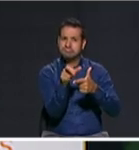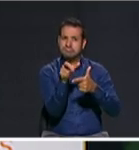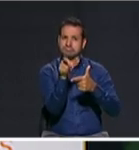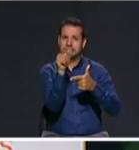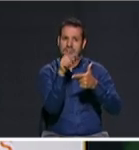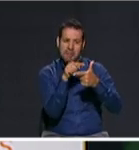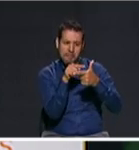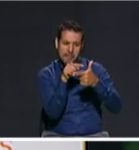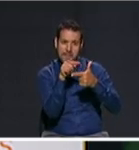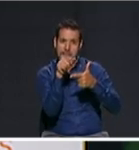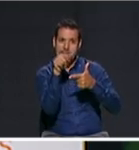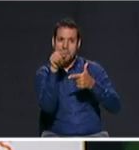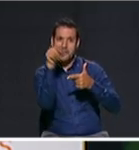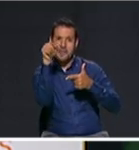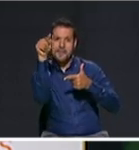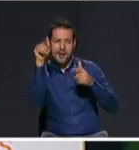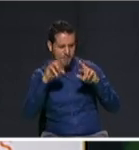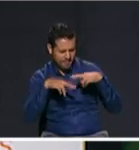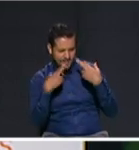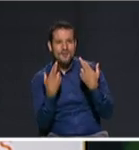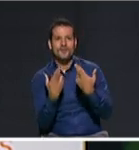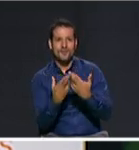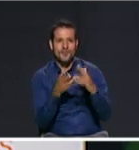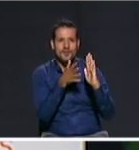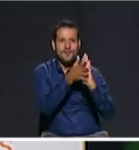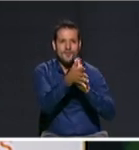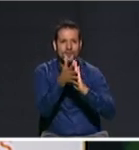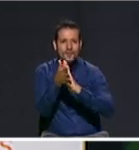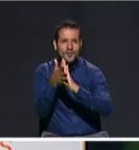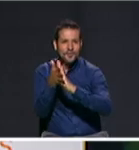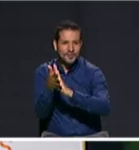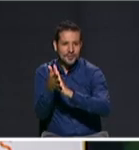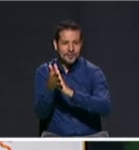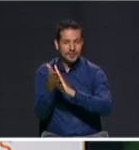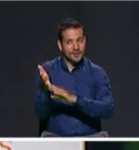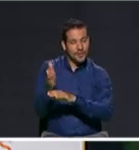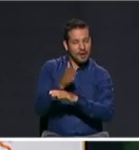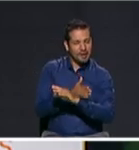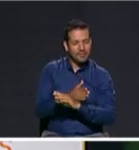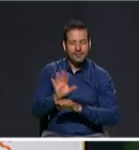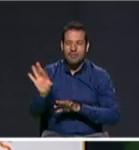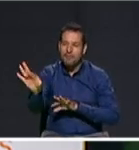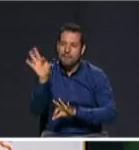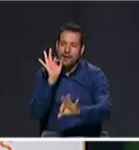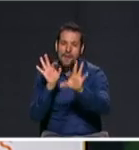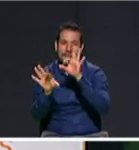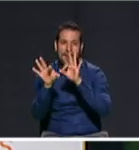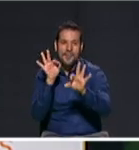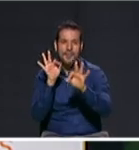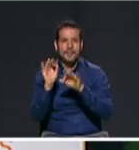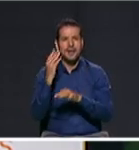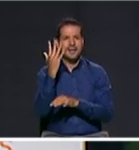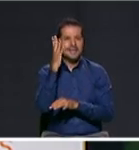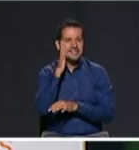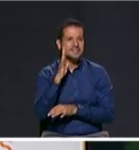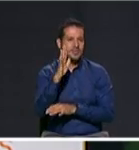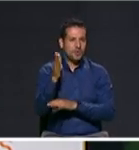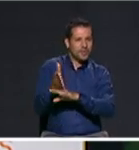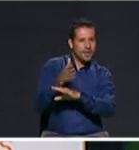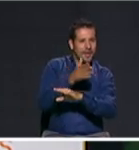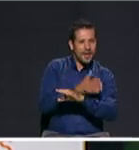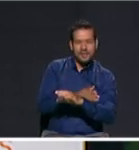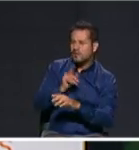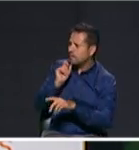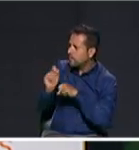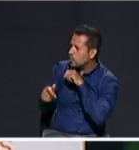previamente en una reunión informativa que se iba a tener este mecanismo de selección hasta con cinco días de anticipación si ya